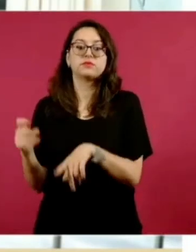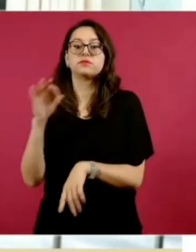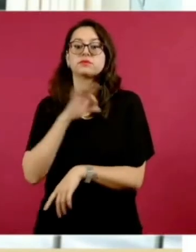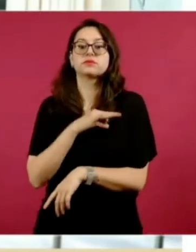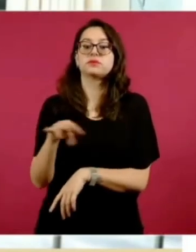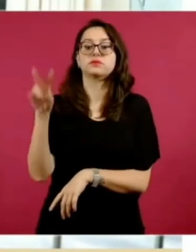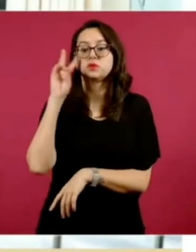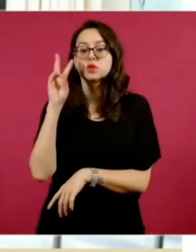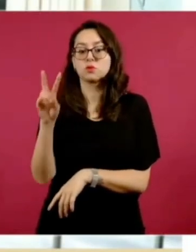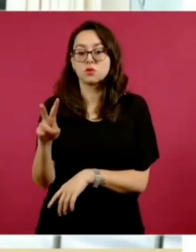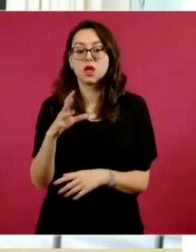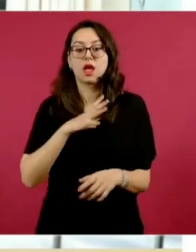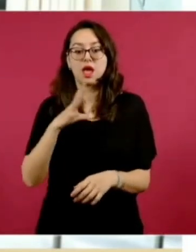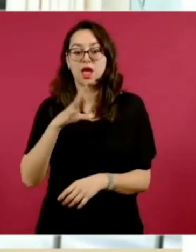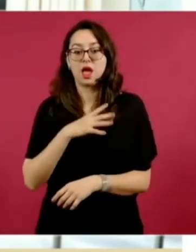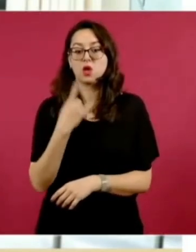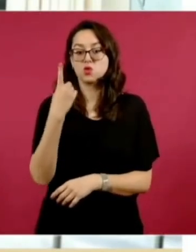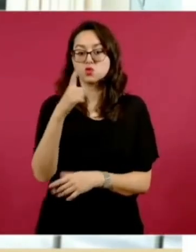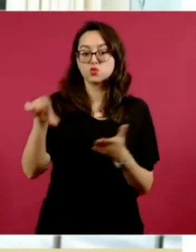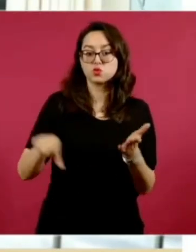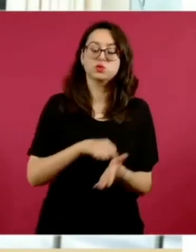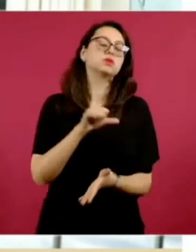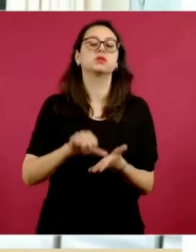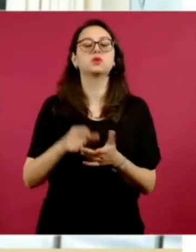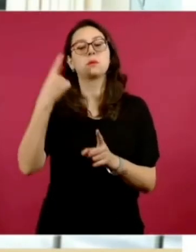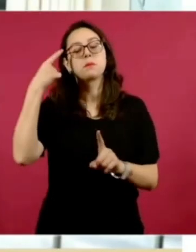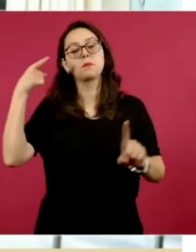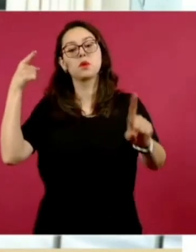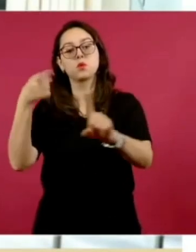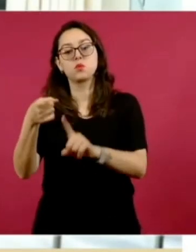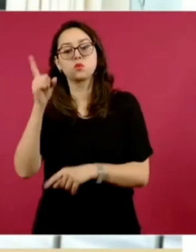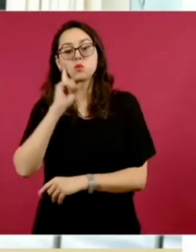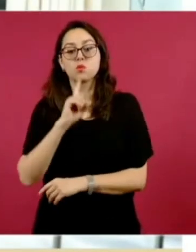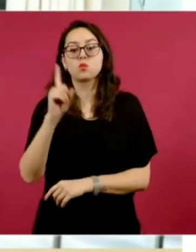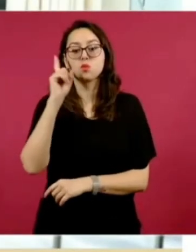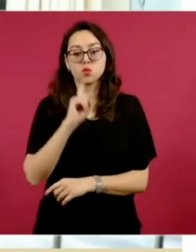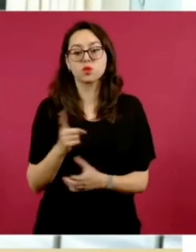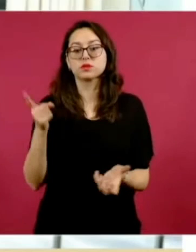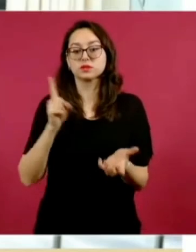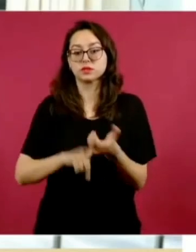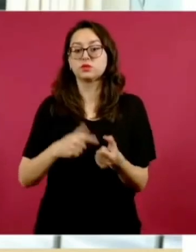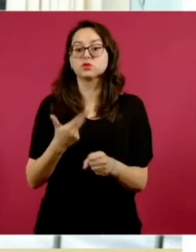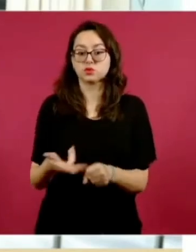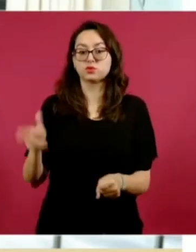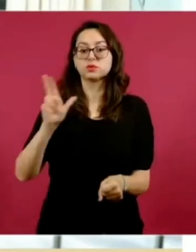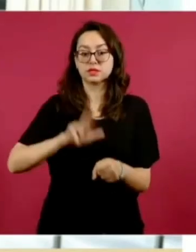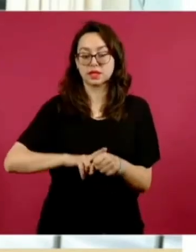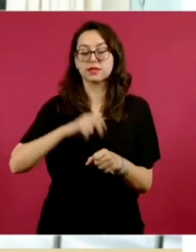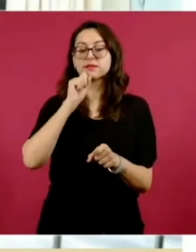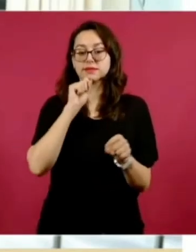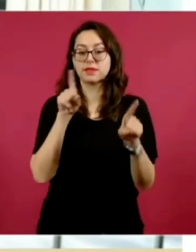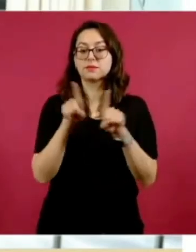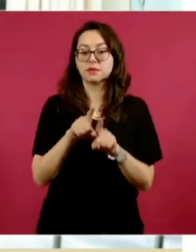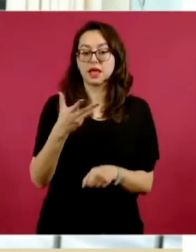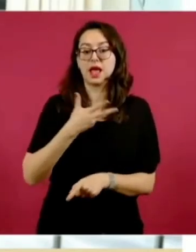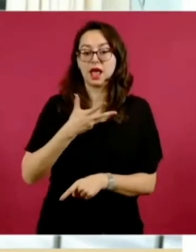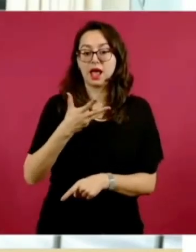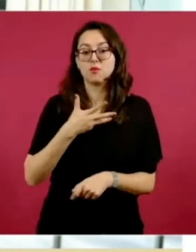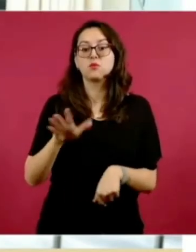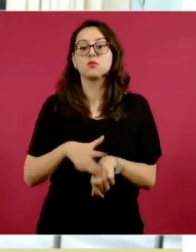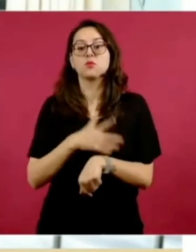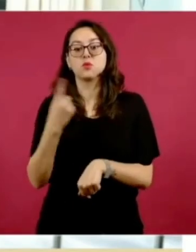con el gobernador Cuauhtémoc Blanco, que es uno de los que tiene estas áreas de hospitalización, porque tienen el programa de